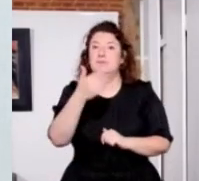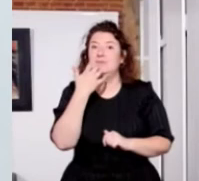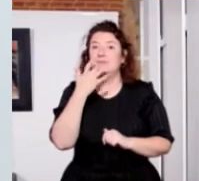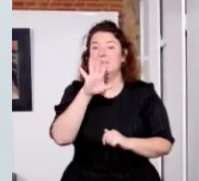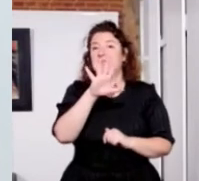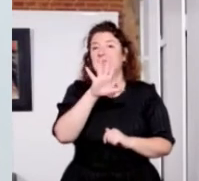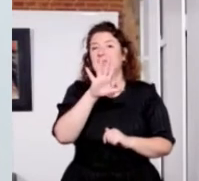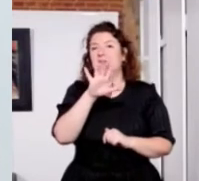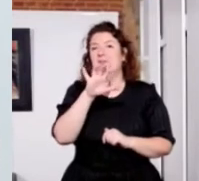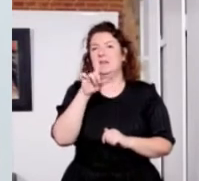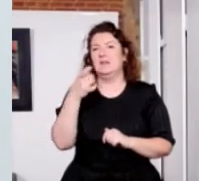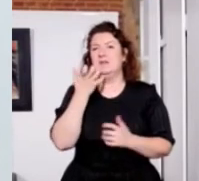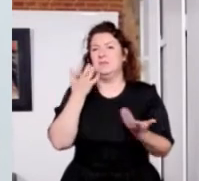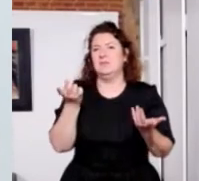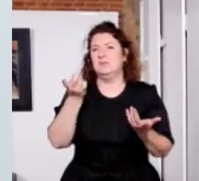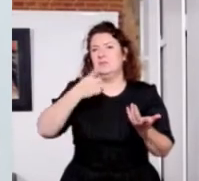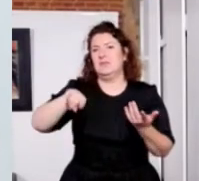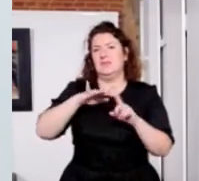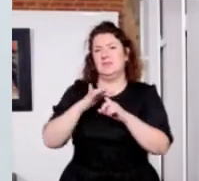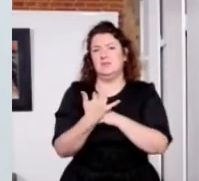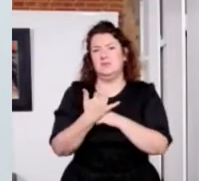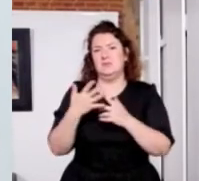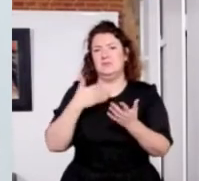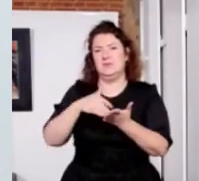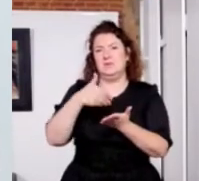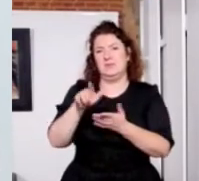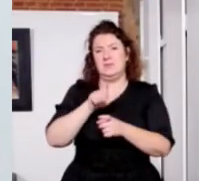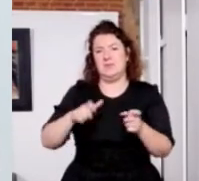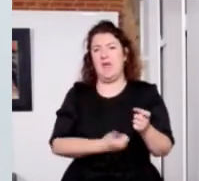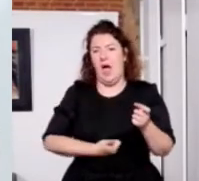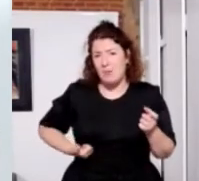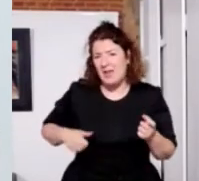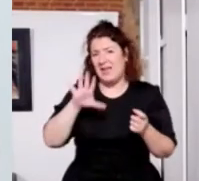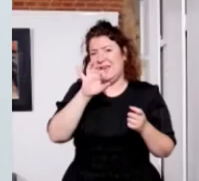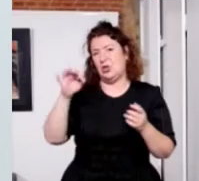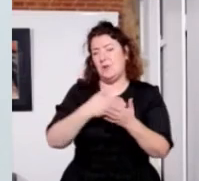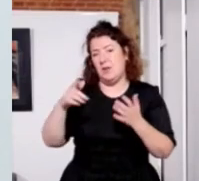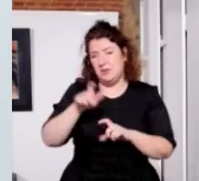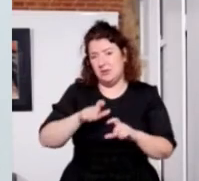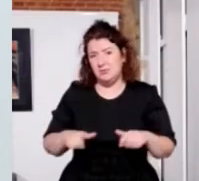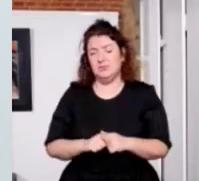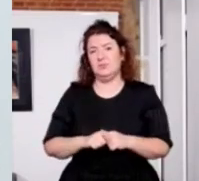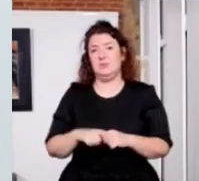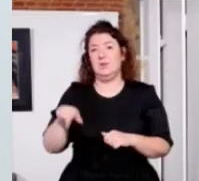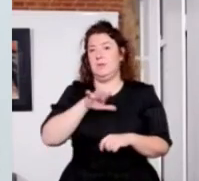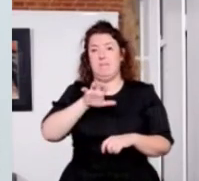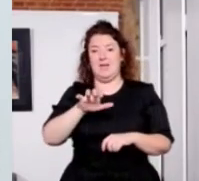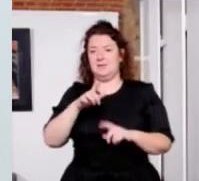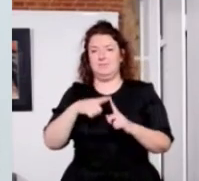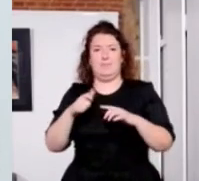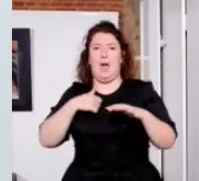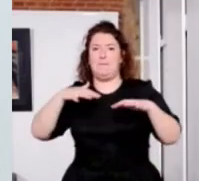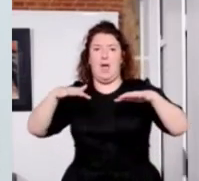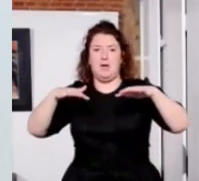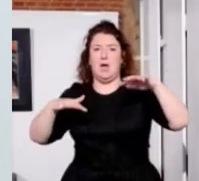de personas a partir del mes que viene, y un país, en este caso este, pues con más desigualdades. Y aquí